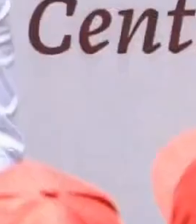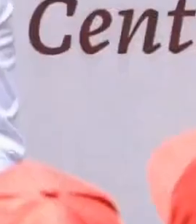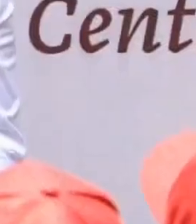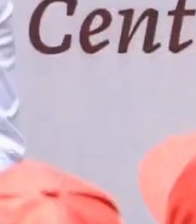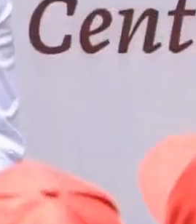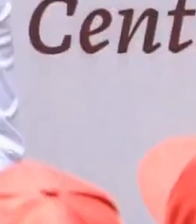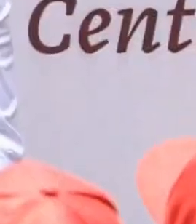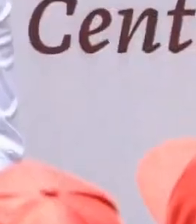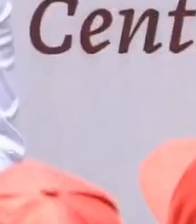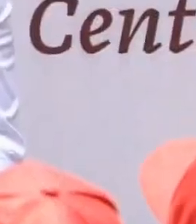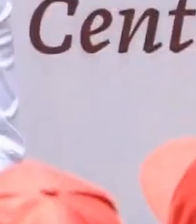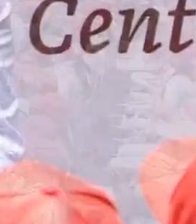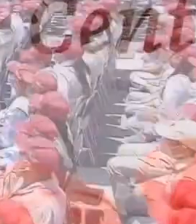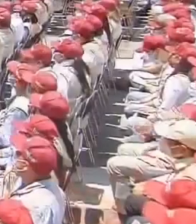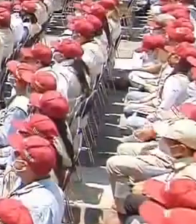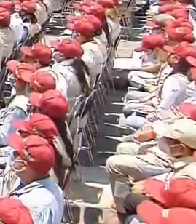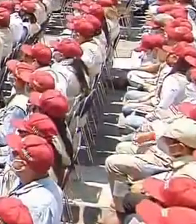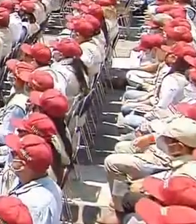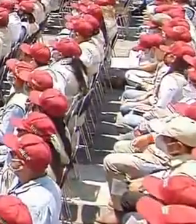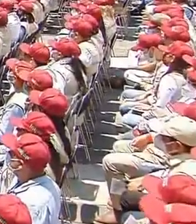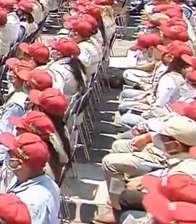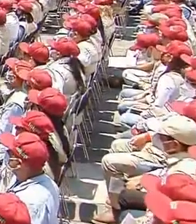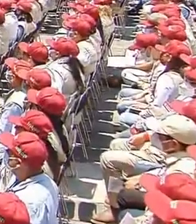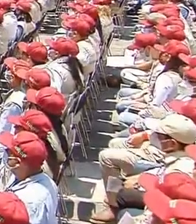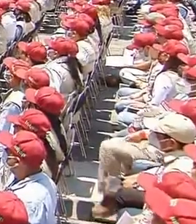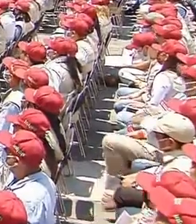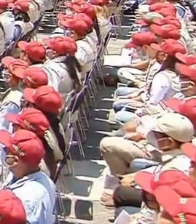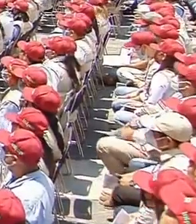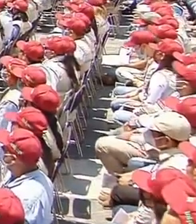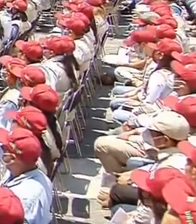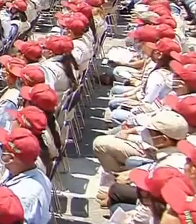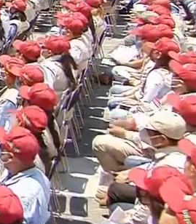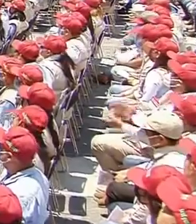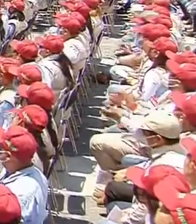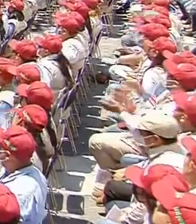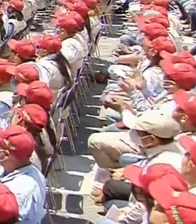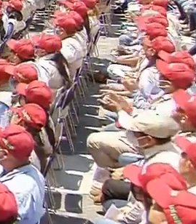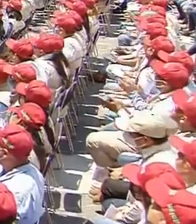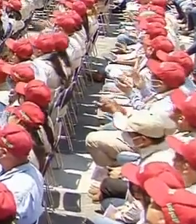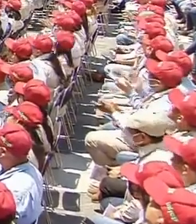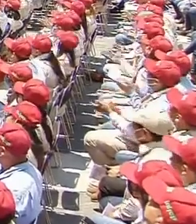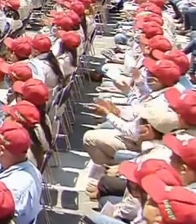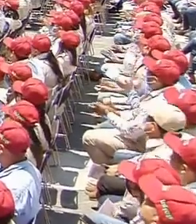Licenciado Jesús Salvador Valencia Guzmán, director de Operaciones de Diconsa.